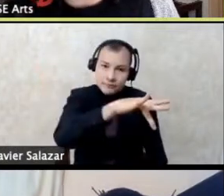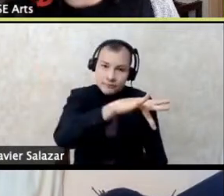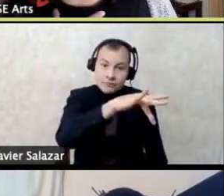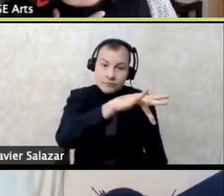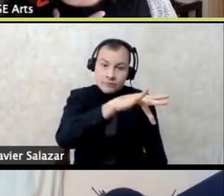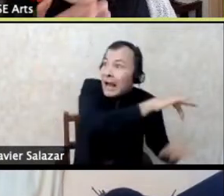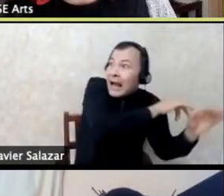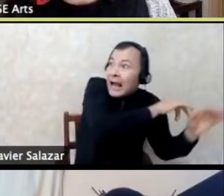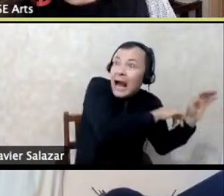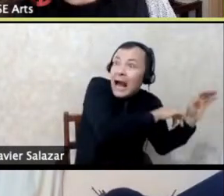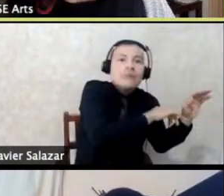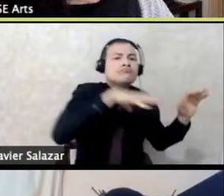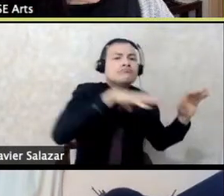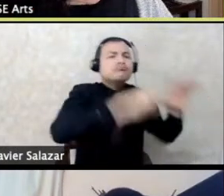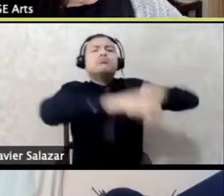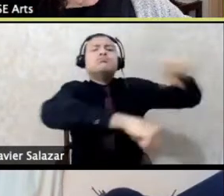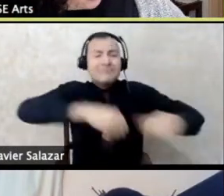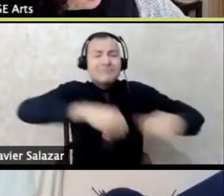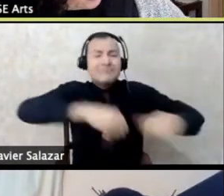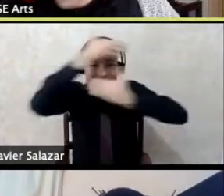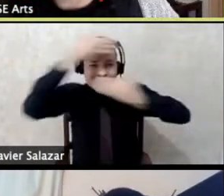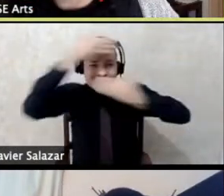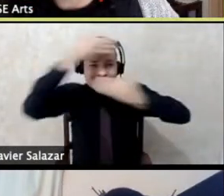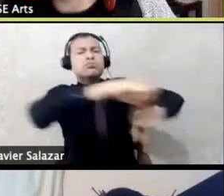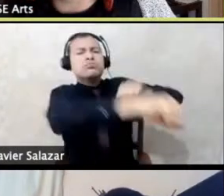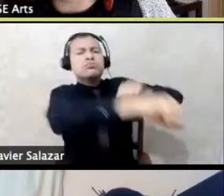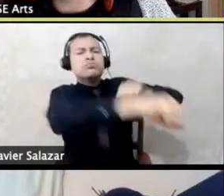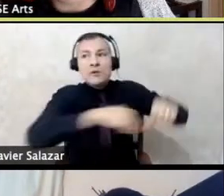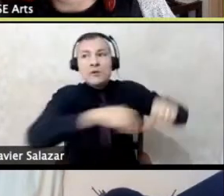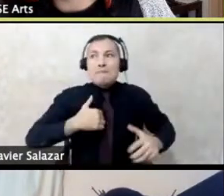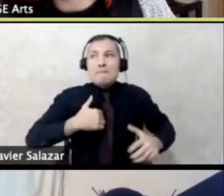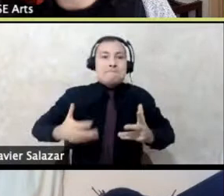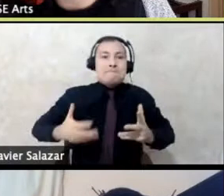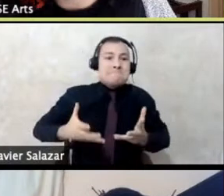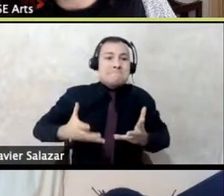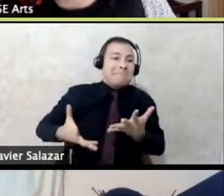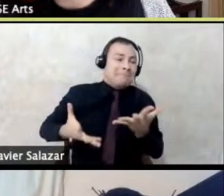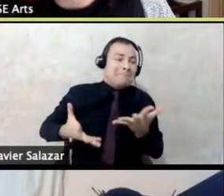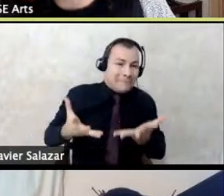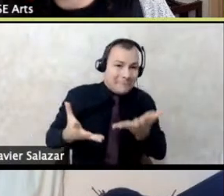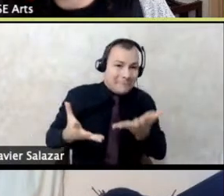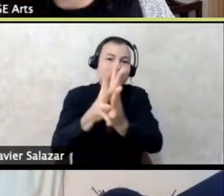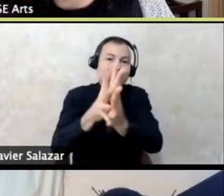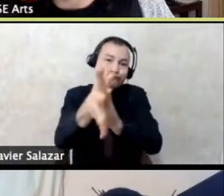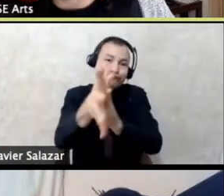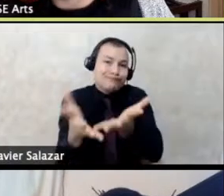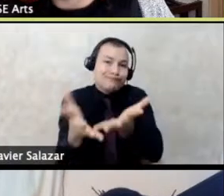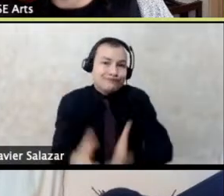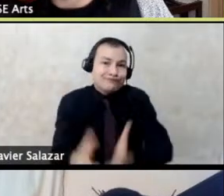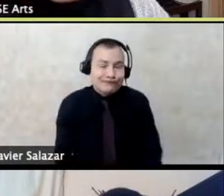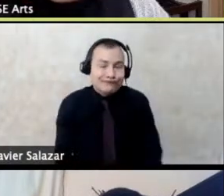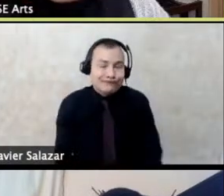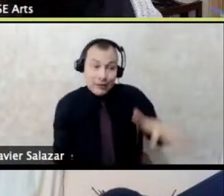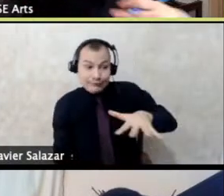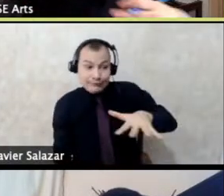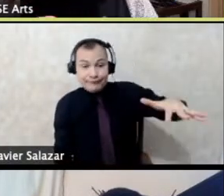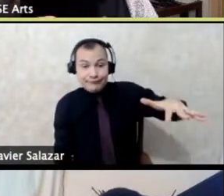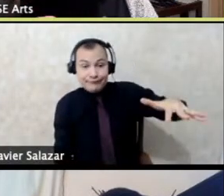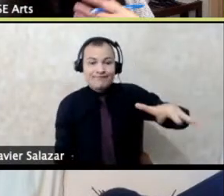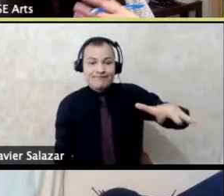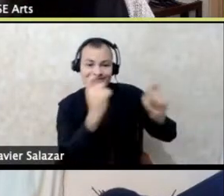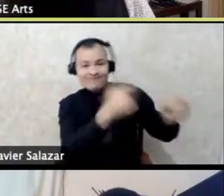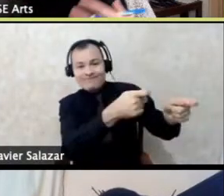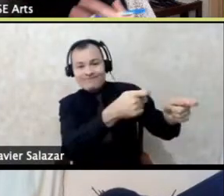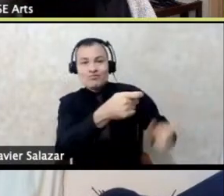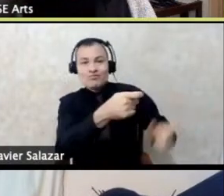work, Calima Valle del Darién, is considered a red zone in Colombia. It has been suffered the attacks